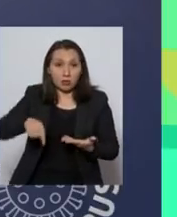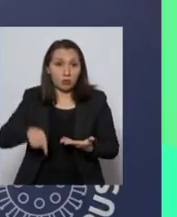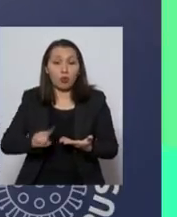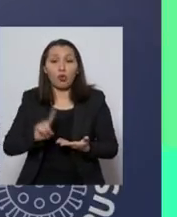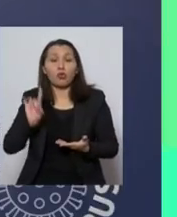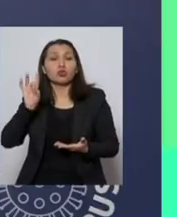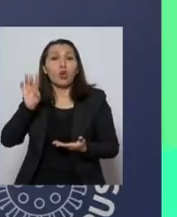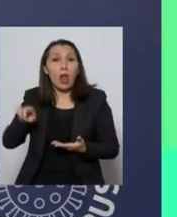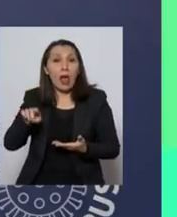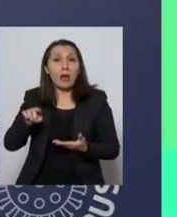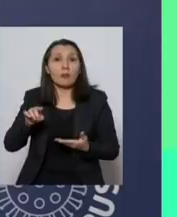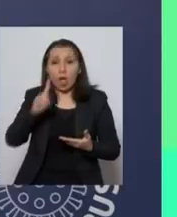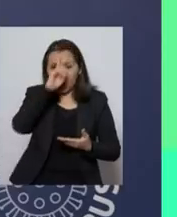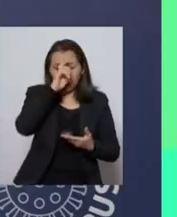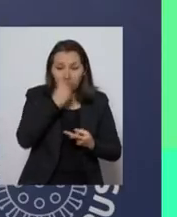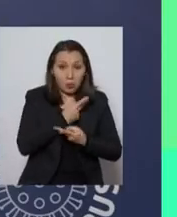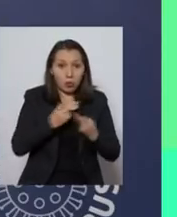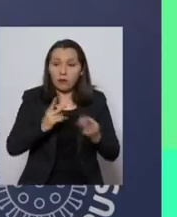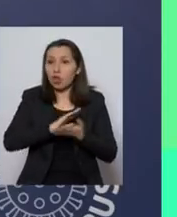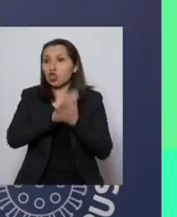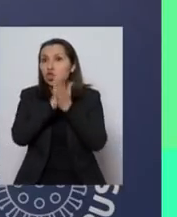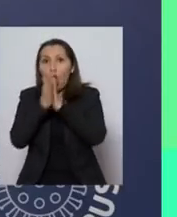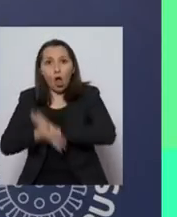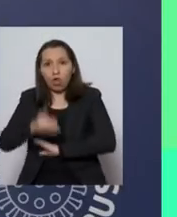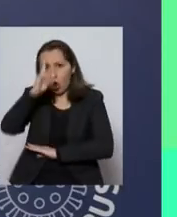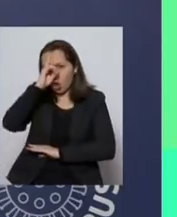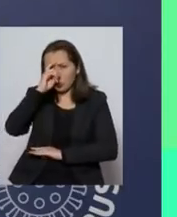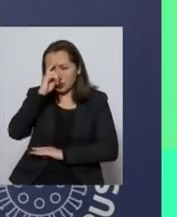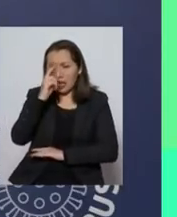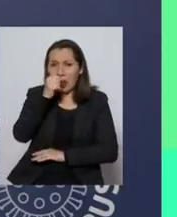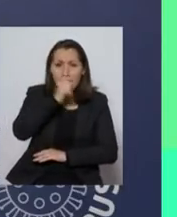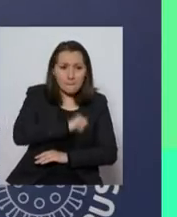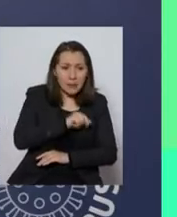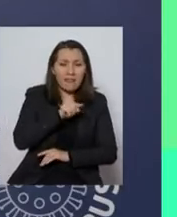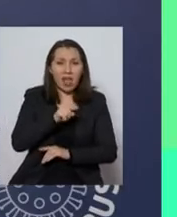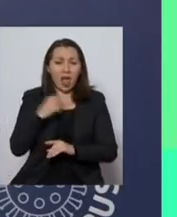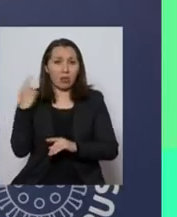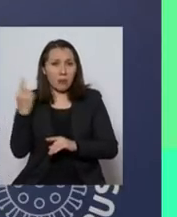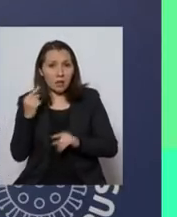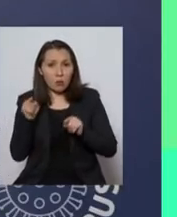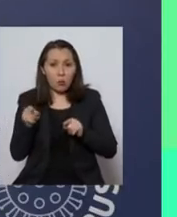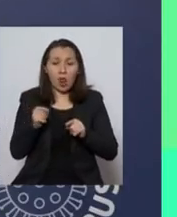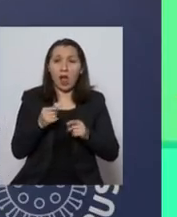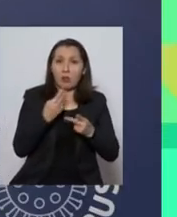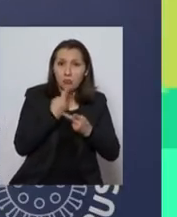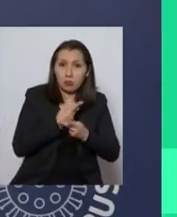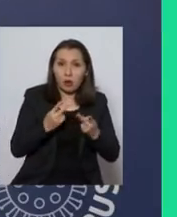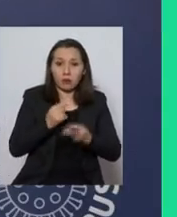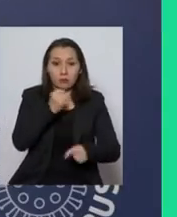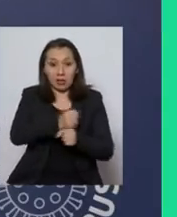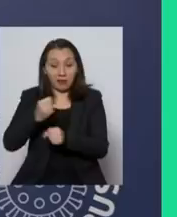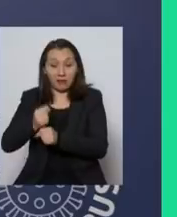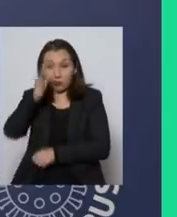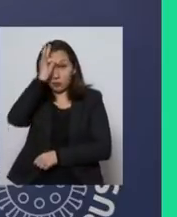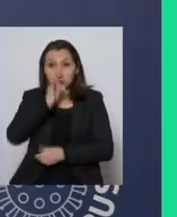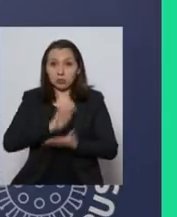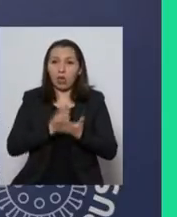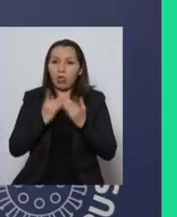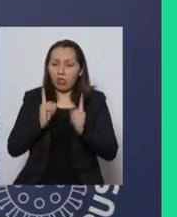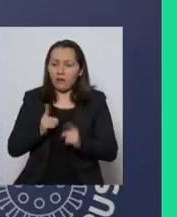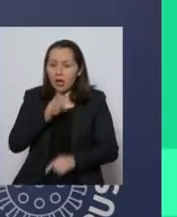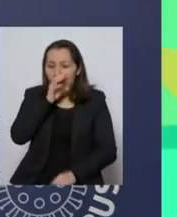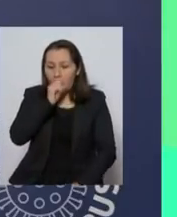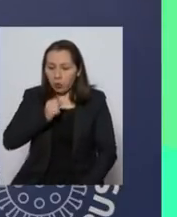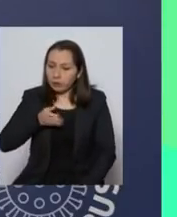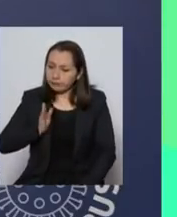no solo en la República, en todos los hospitales del país. Y como trabajadores de la salud, tenemos que